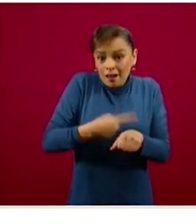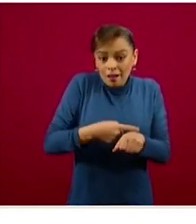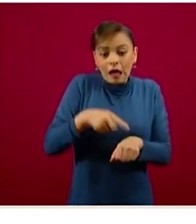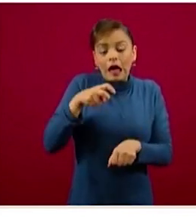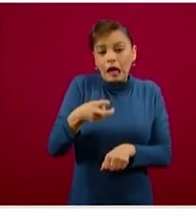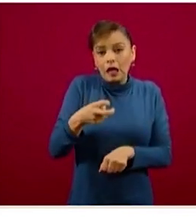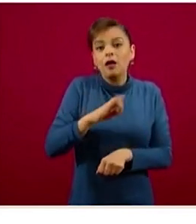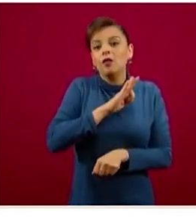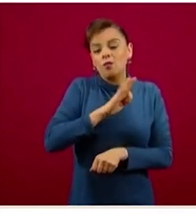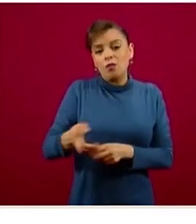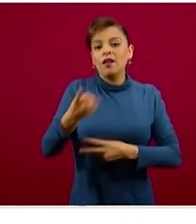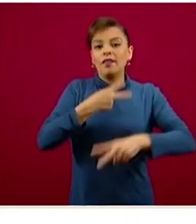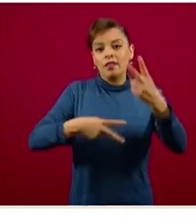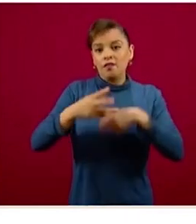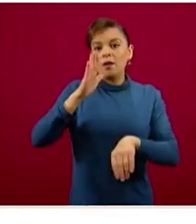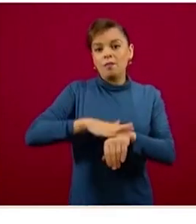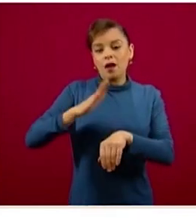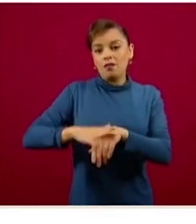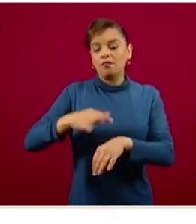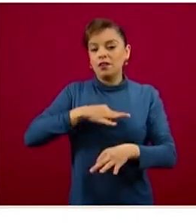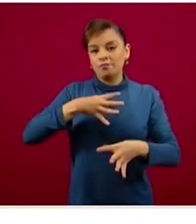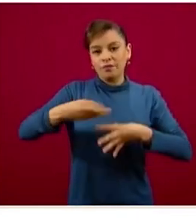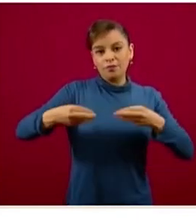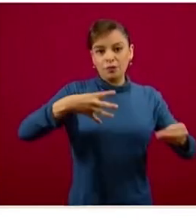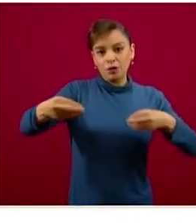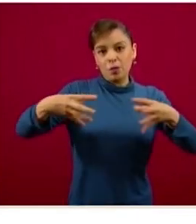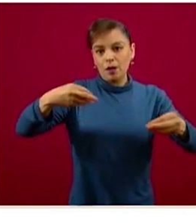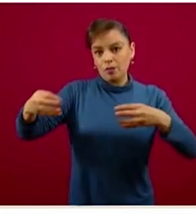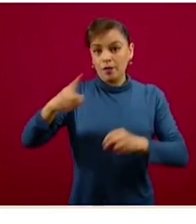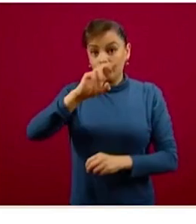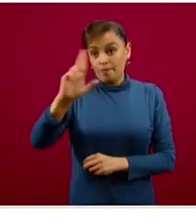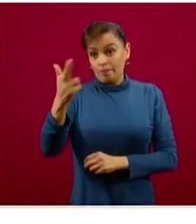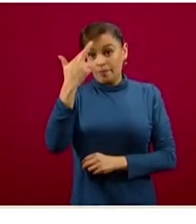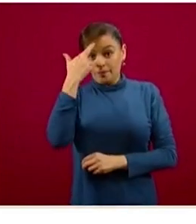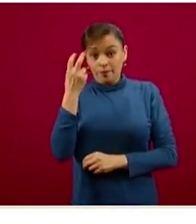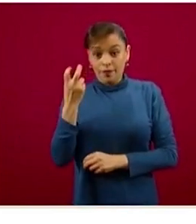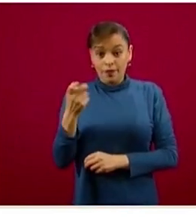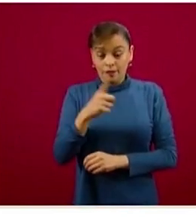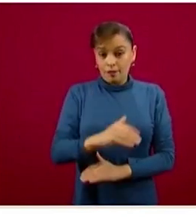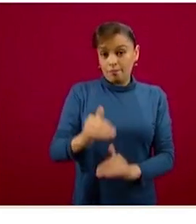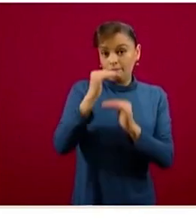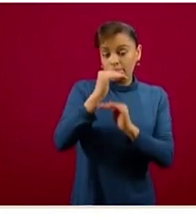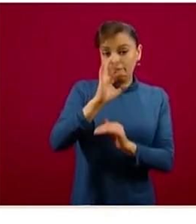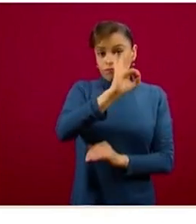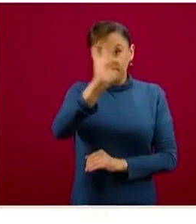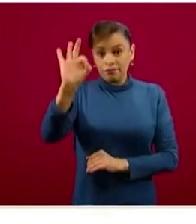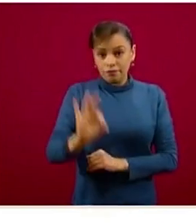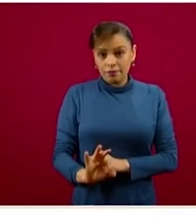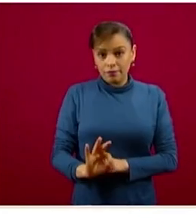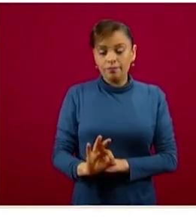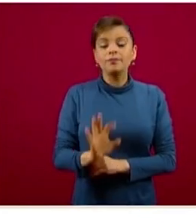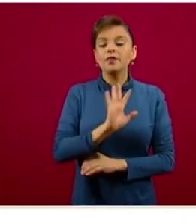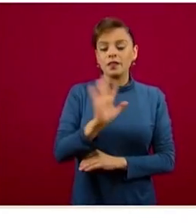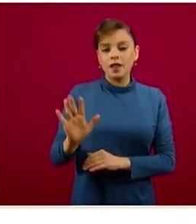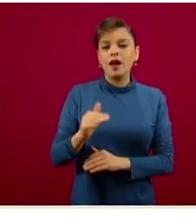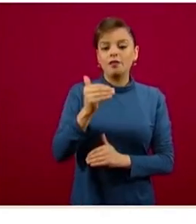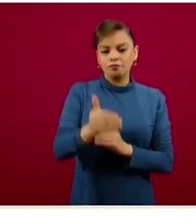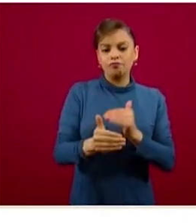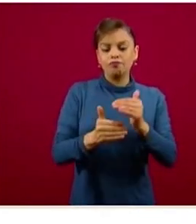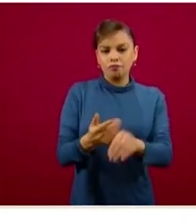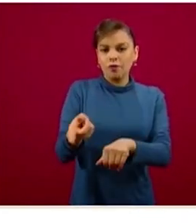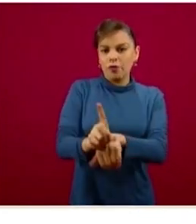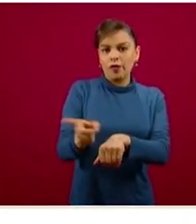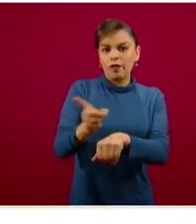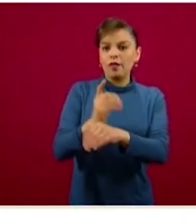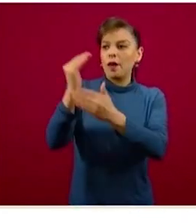fuente de contagios si recuerdan ustedes esta cantidad de esta proporción este porcentaje ha ido bajando cada día lo cual